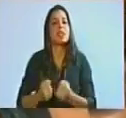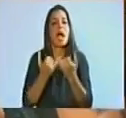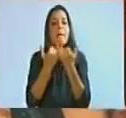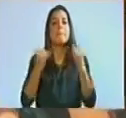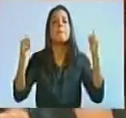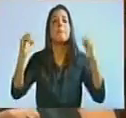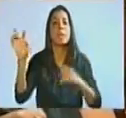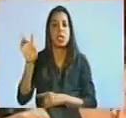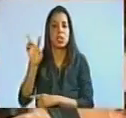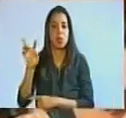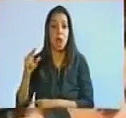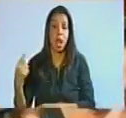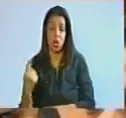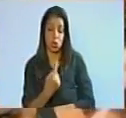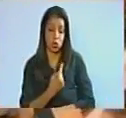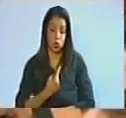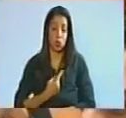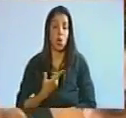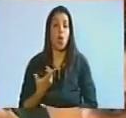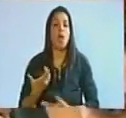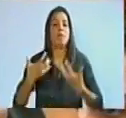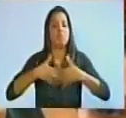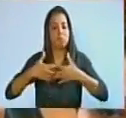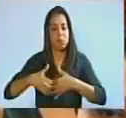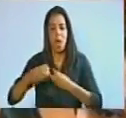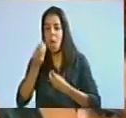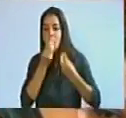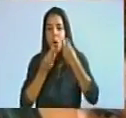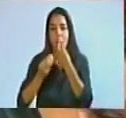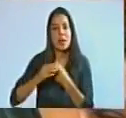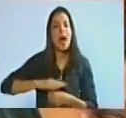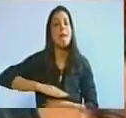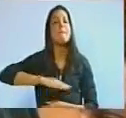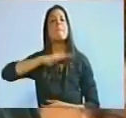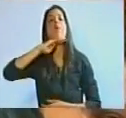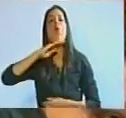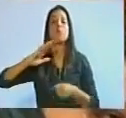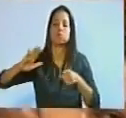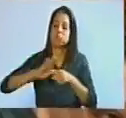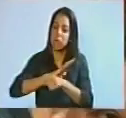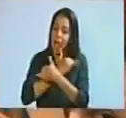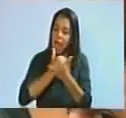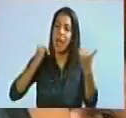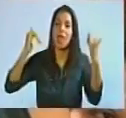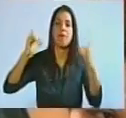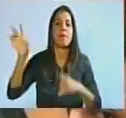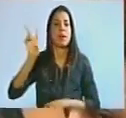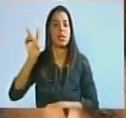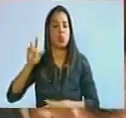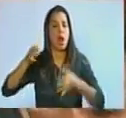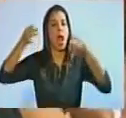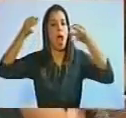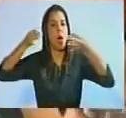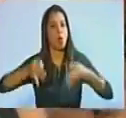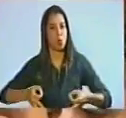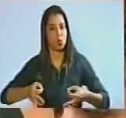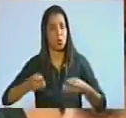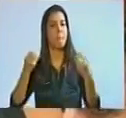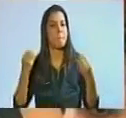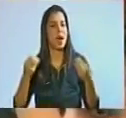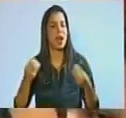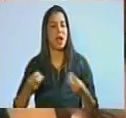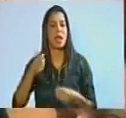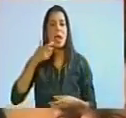todo donde vamos a tener una soberanía alimentaria, una soberanía justa y justa para todos